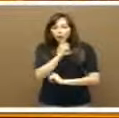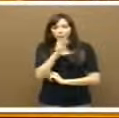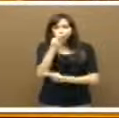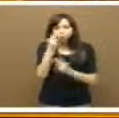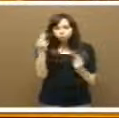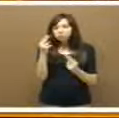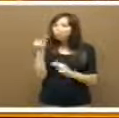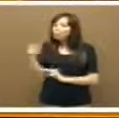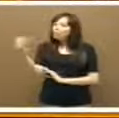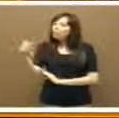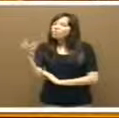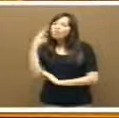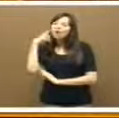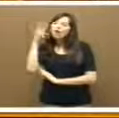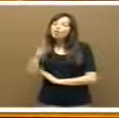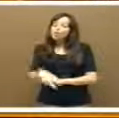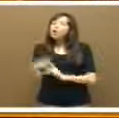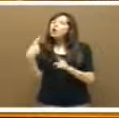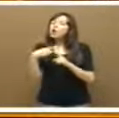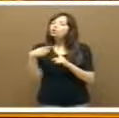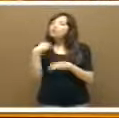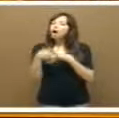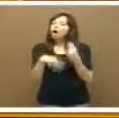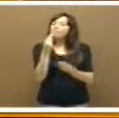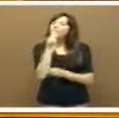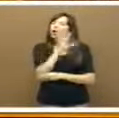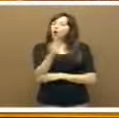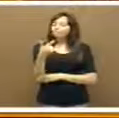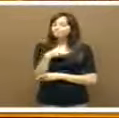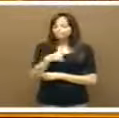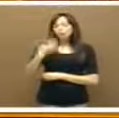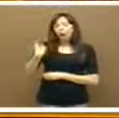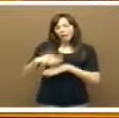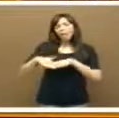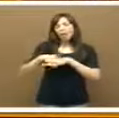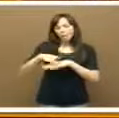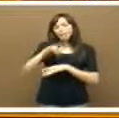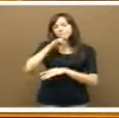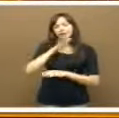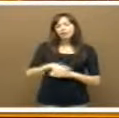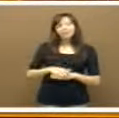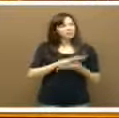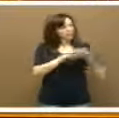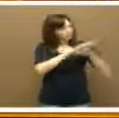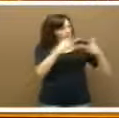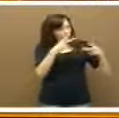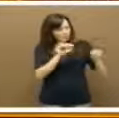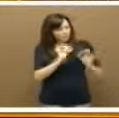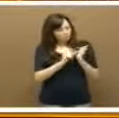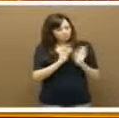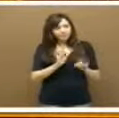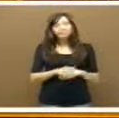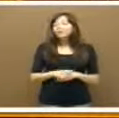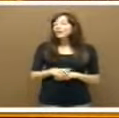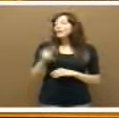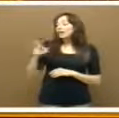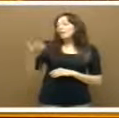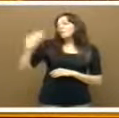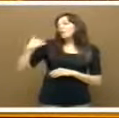que reconocer que las cosas se están haciendo mucho mejor que se hicieron en la anterior